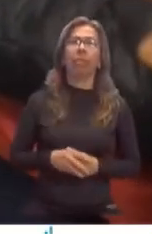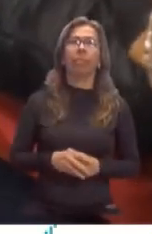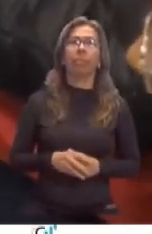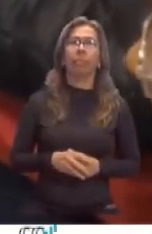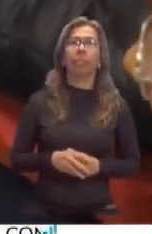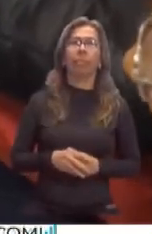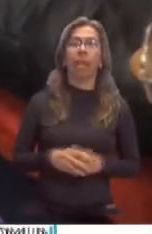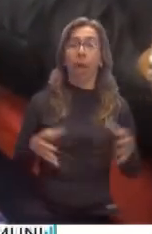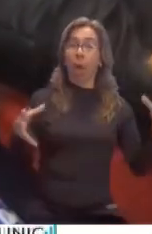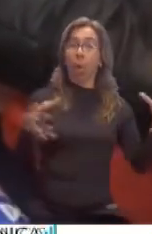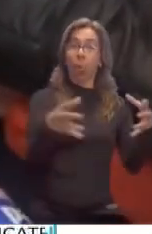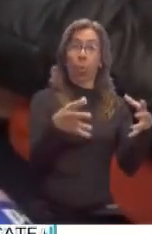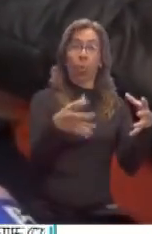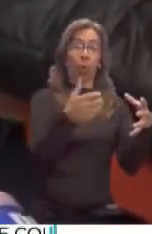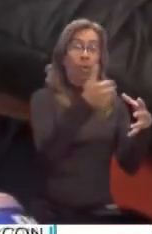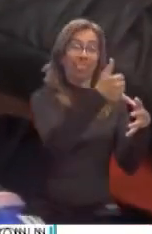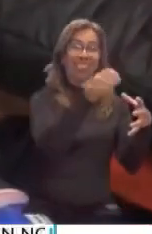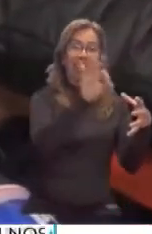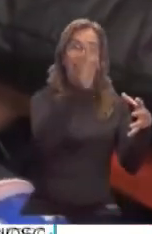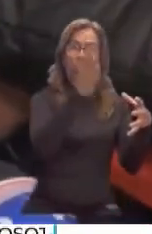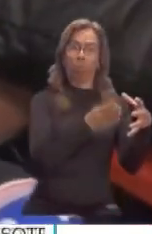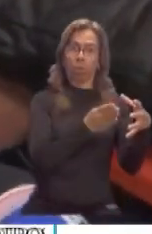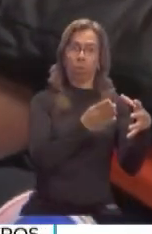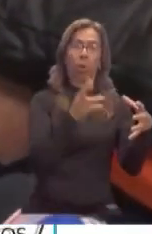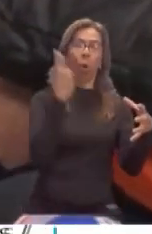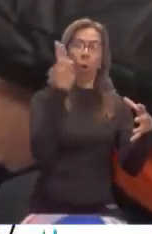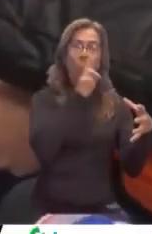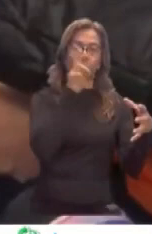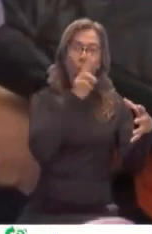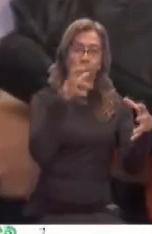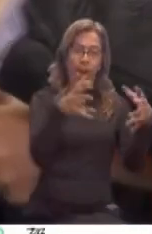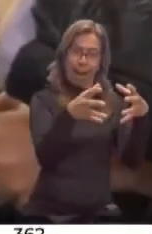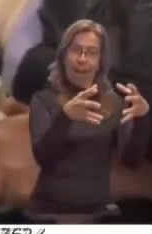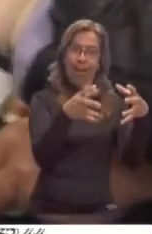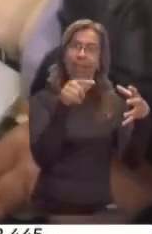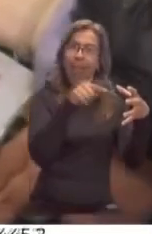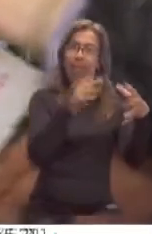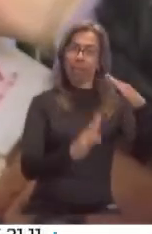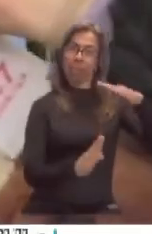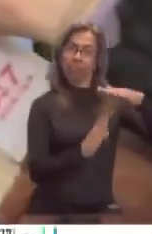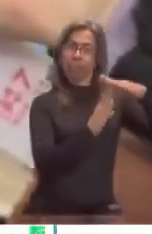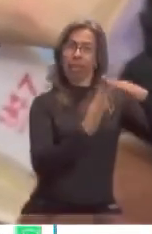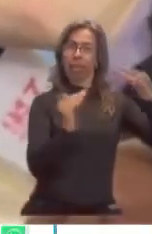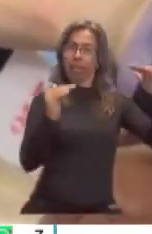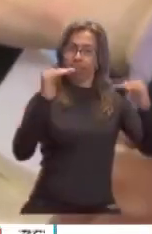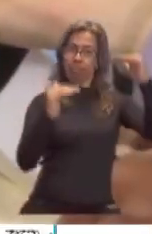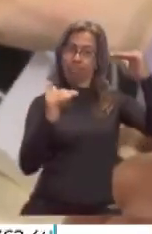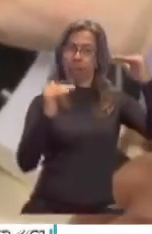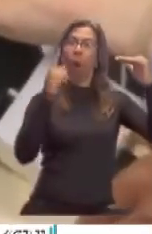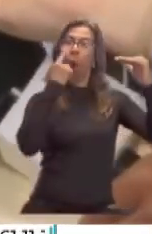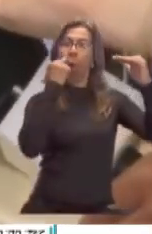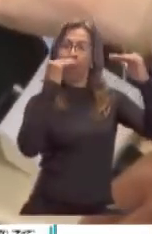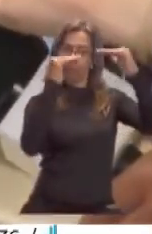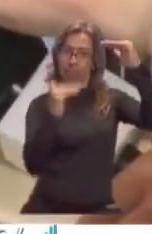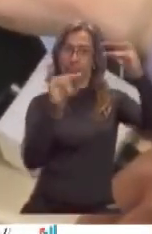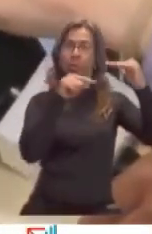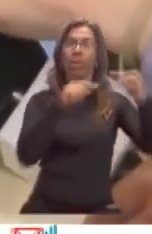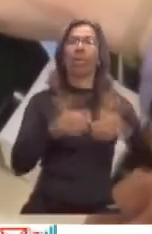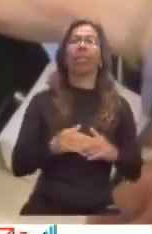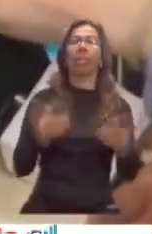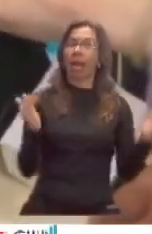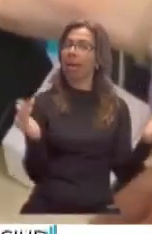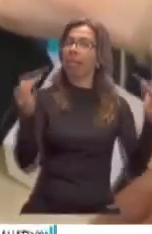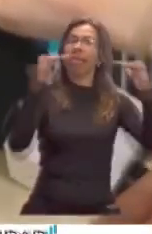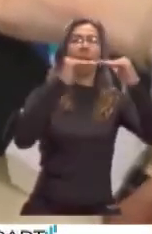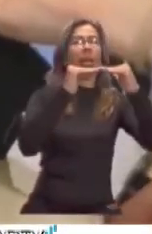empleabilidad de mujeres, exacto. La verdad que es una industria, y nosotros, no, como decía anteriormente, una empresa de que buscamos la equidad, sí,